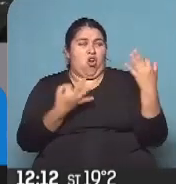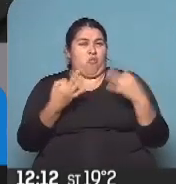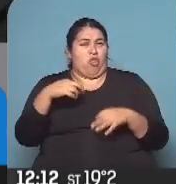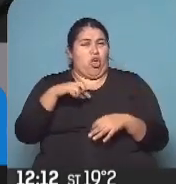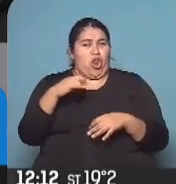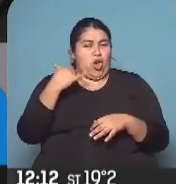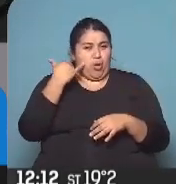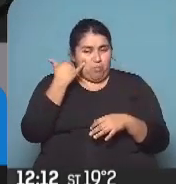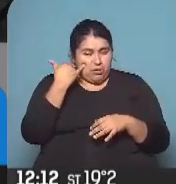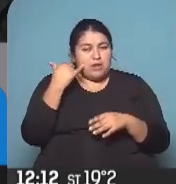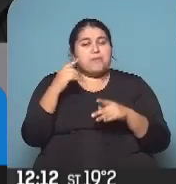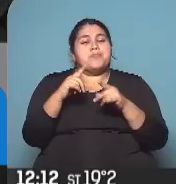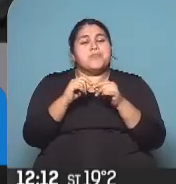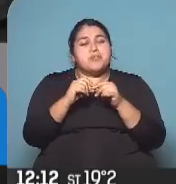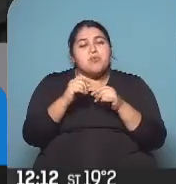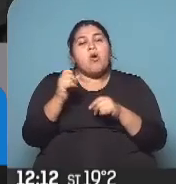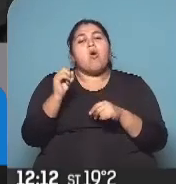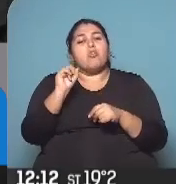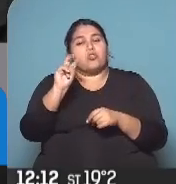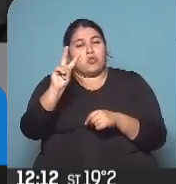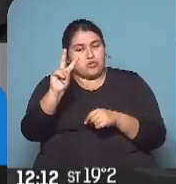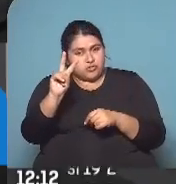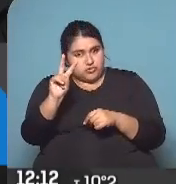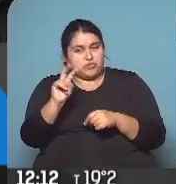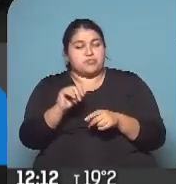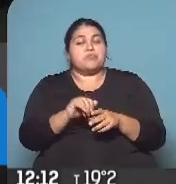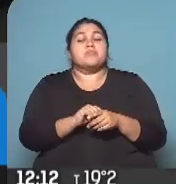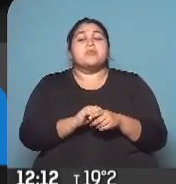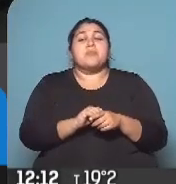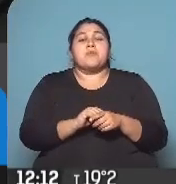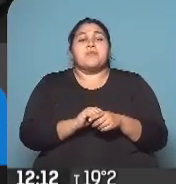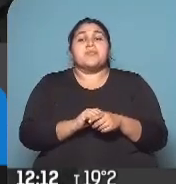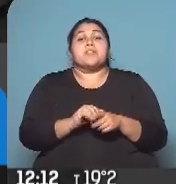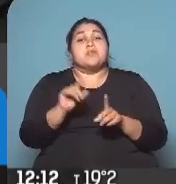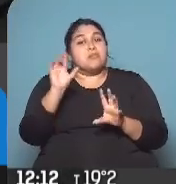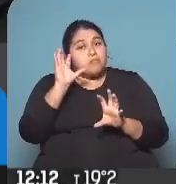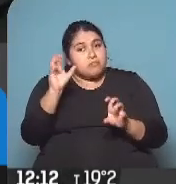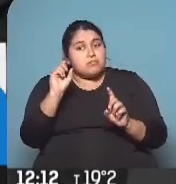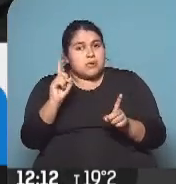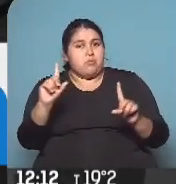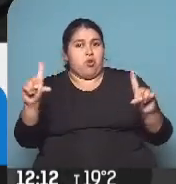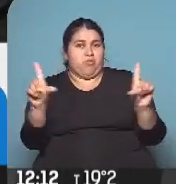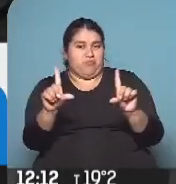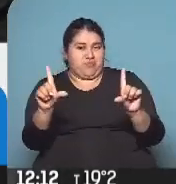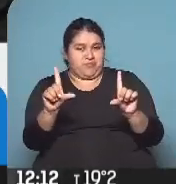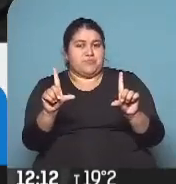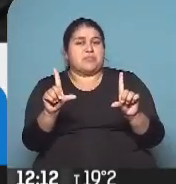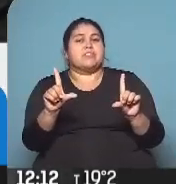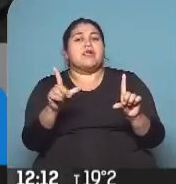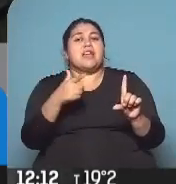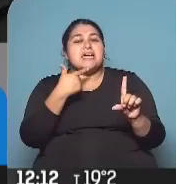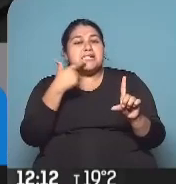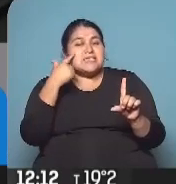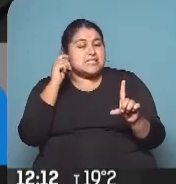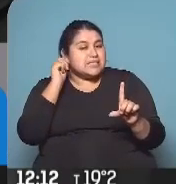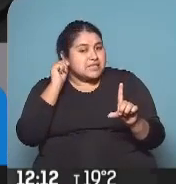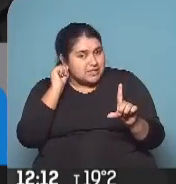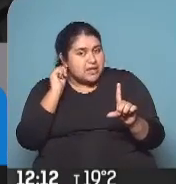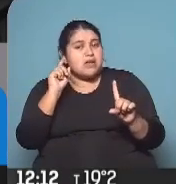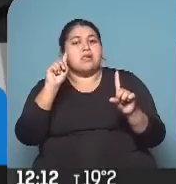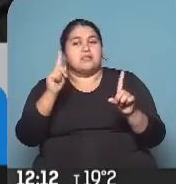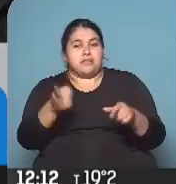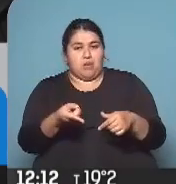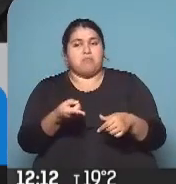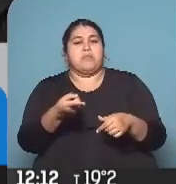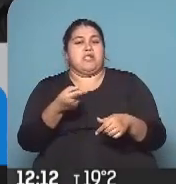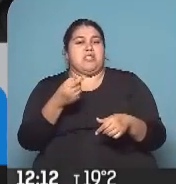TOF 2, en el Tribunal Oral Federal número 2. Recordemos, será televisado por el CIJ, el Centro de Información Judiciales, y por supuesto